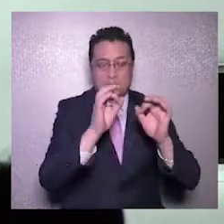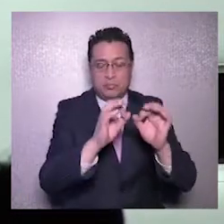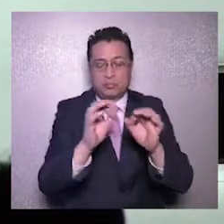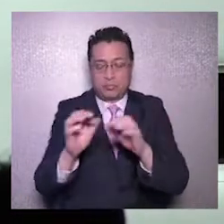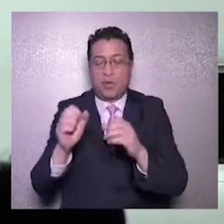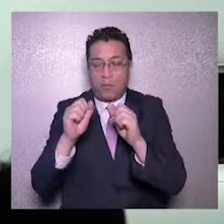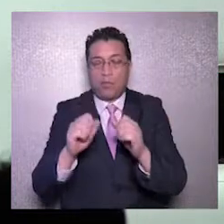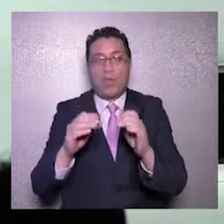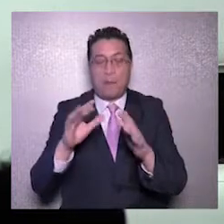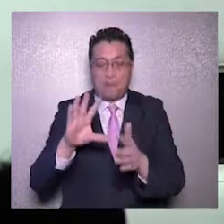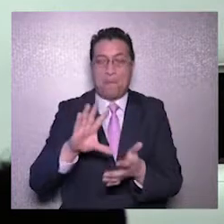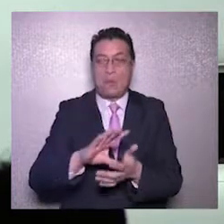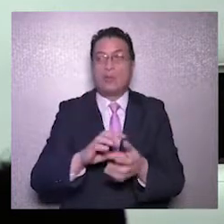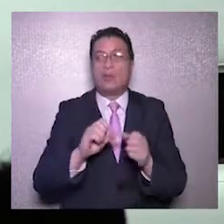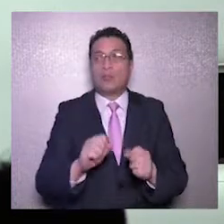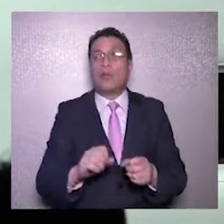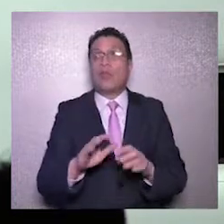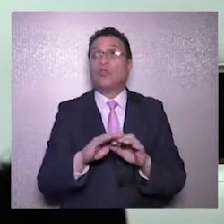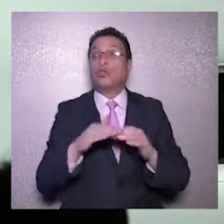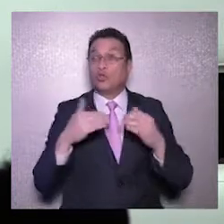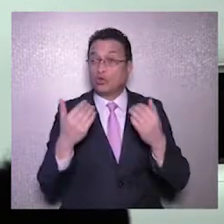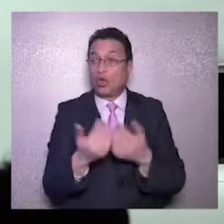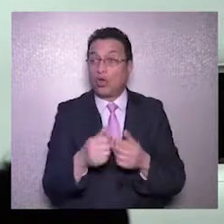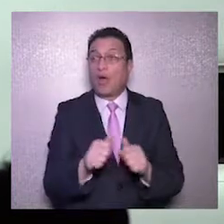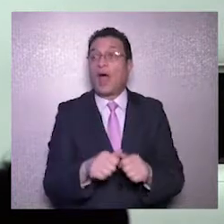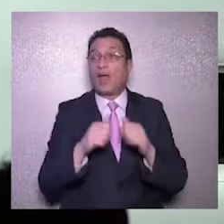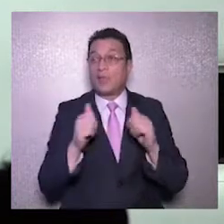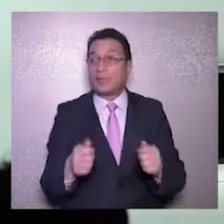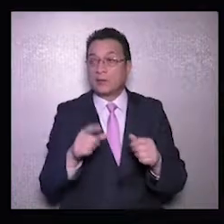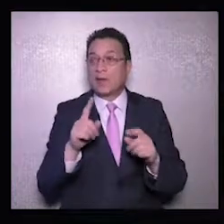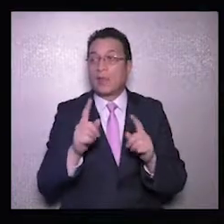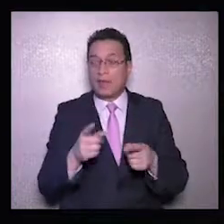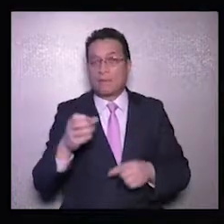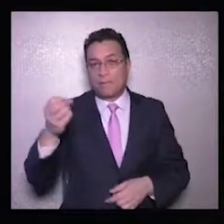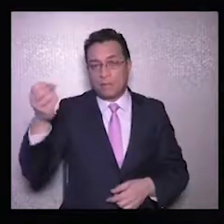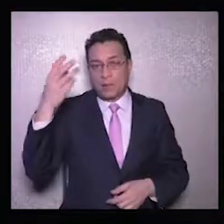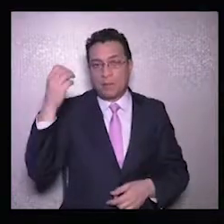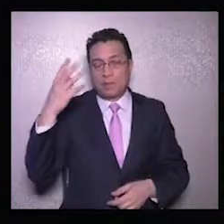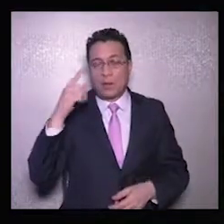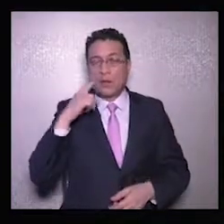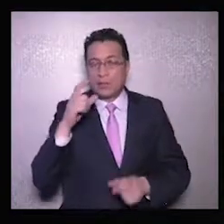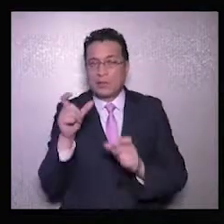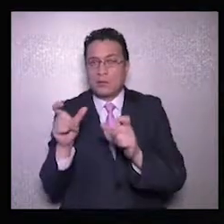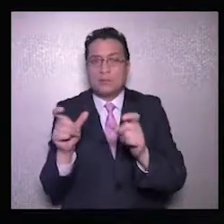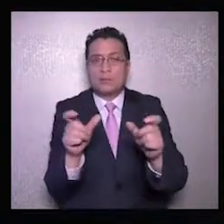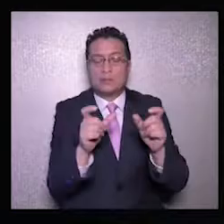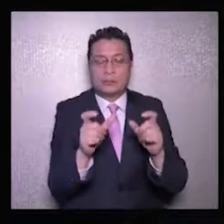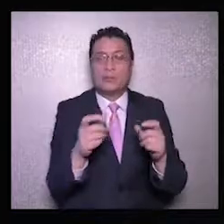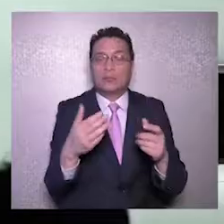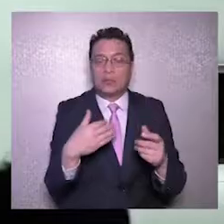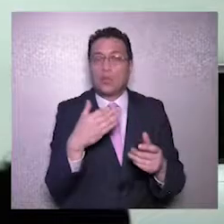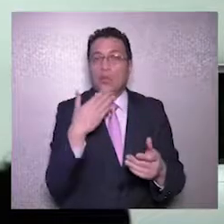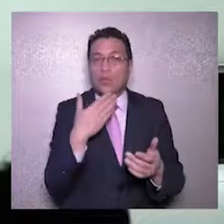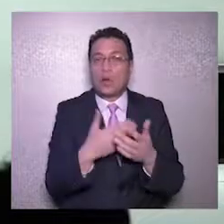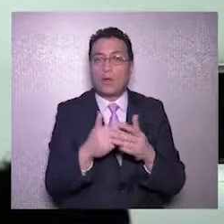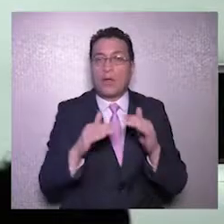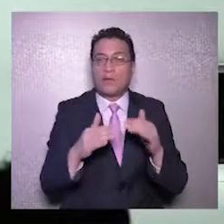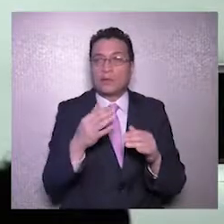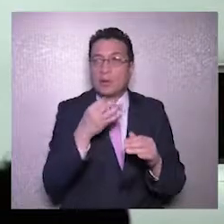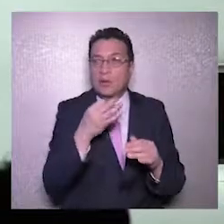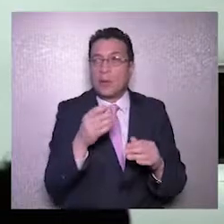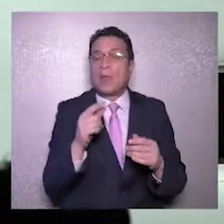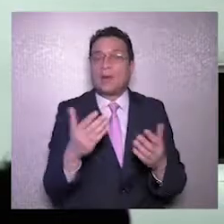para que el país lo ocurra. Todo esto además hay que ir aprendiendo y hay que ir fiscalizando. Entonces, cuando de repente se dice se requiere